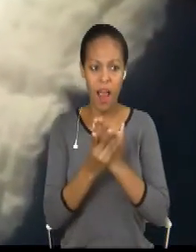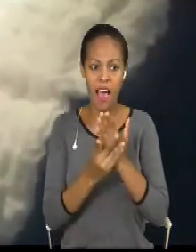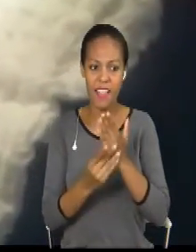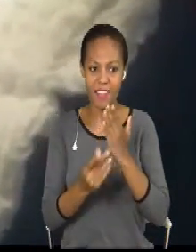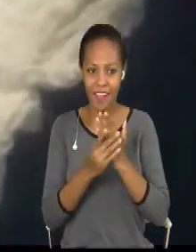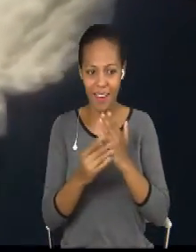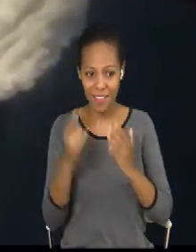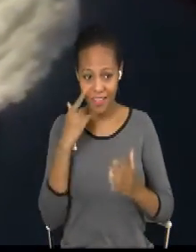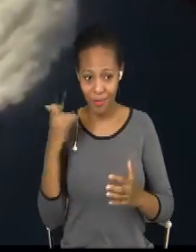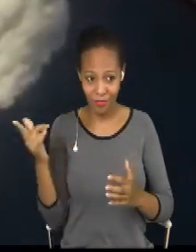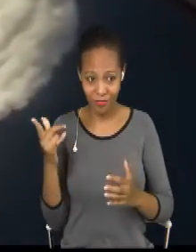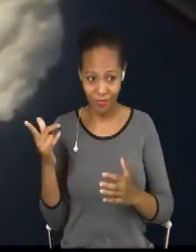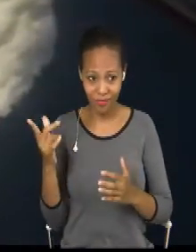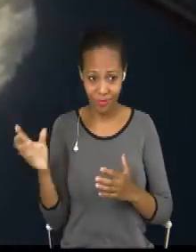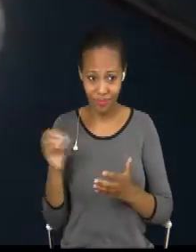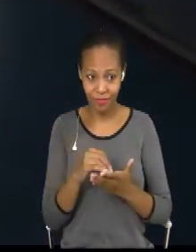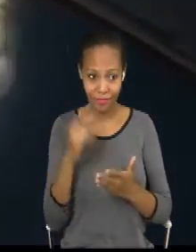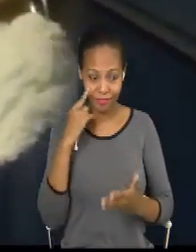apreciar.